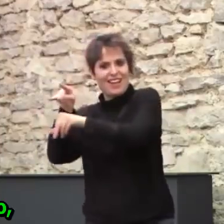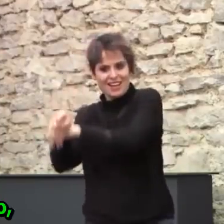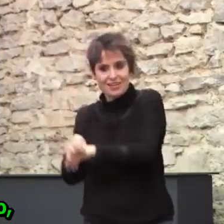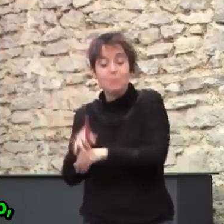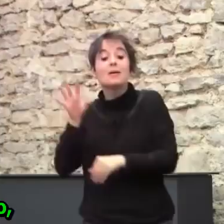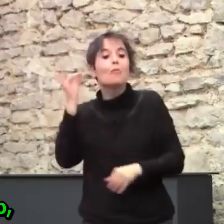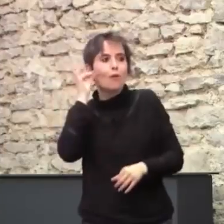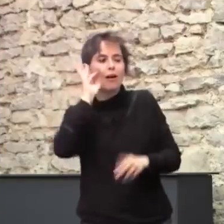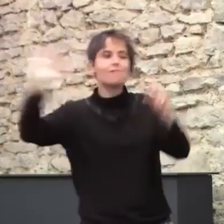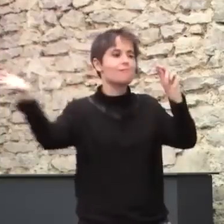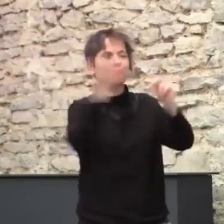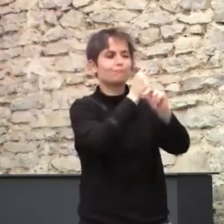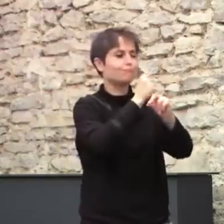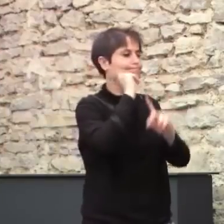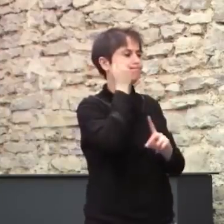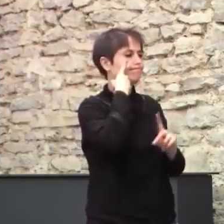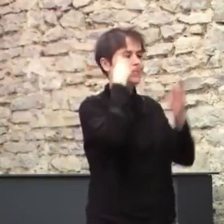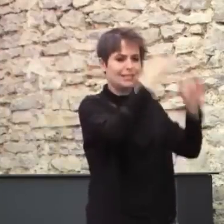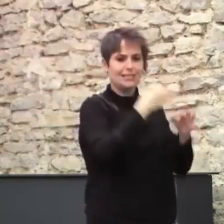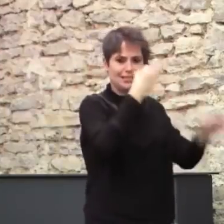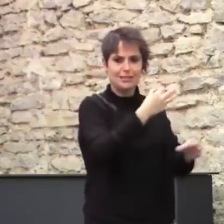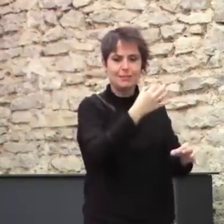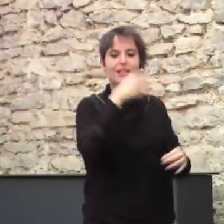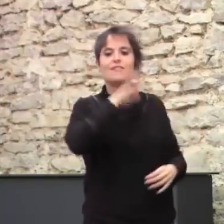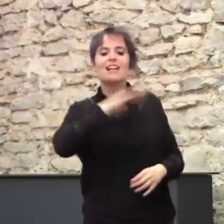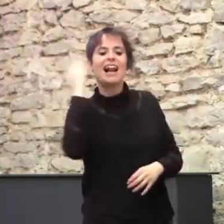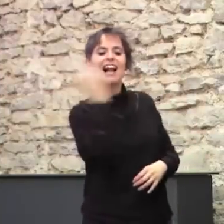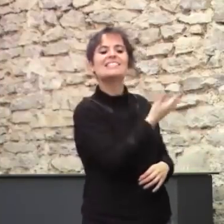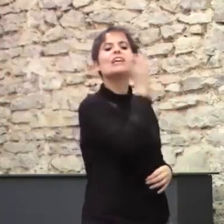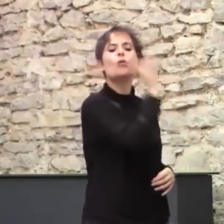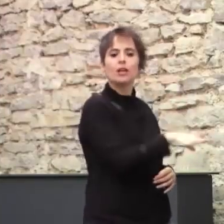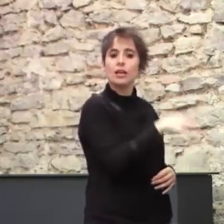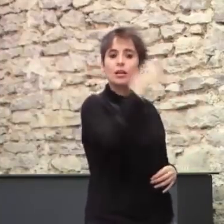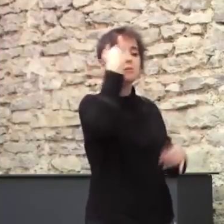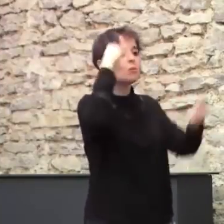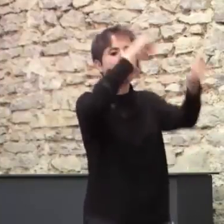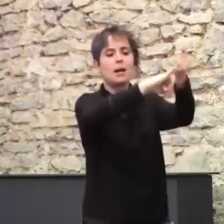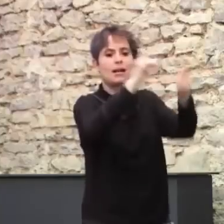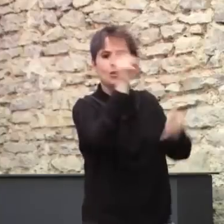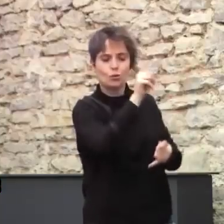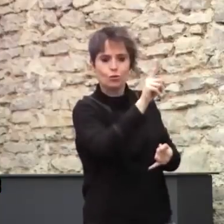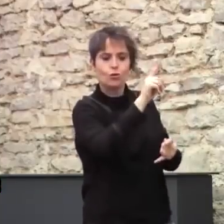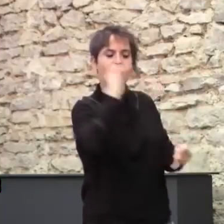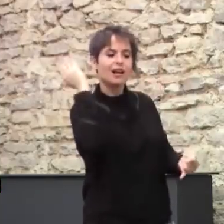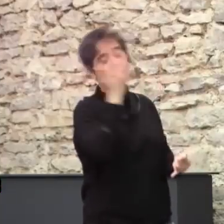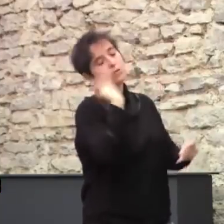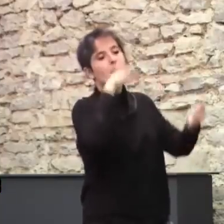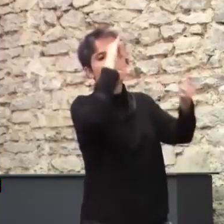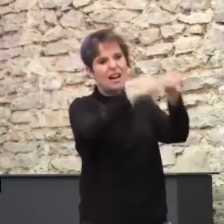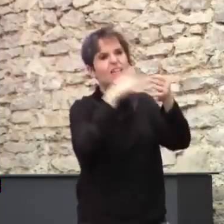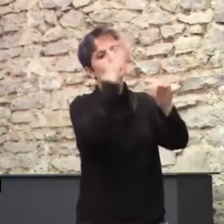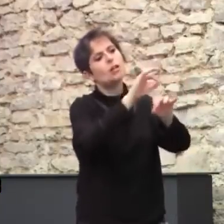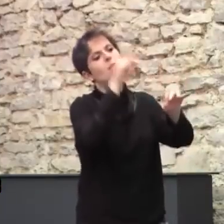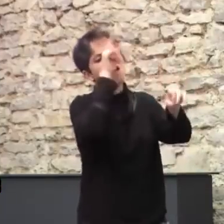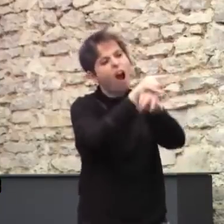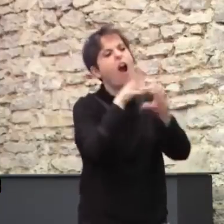siempre le pillaba, claro, y a quien castigaba era a la tercera persona, ¿no? A la mujer, no a su marido. Vamos, su marido siempre le